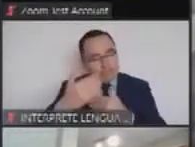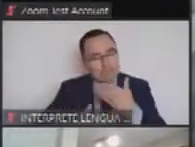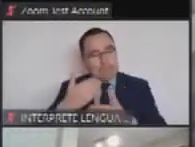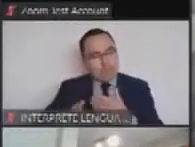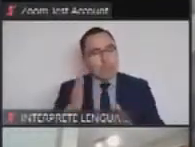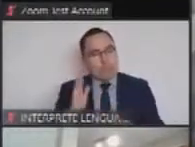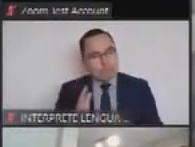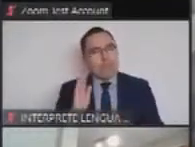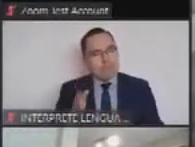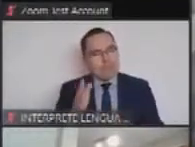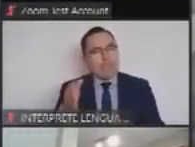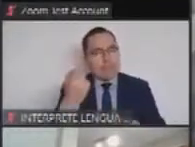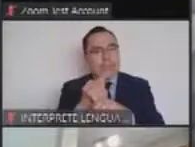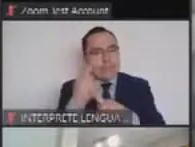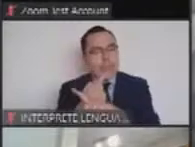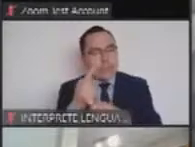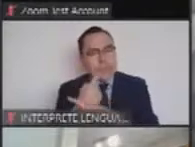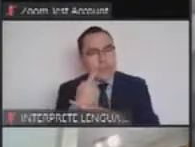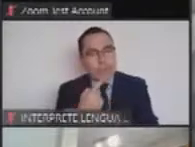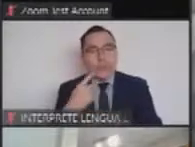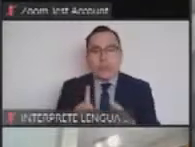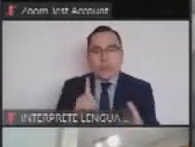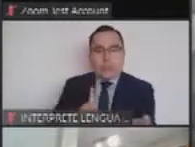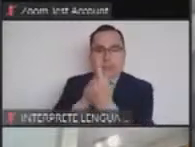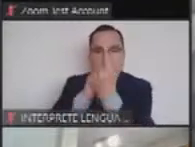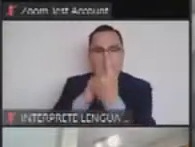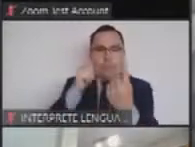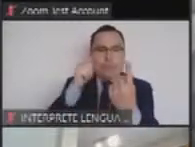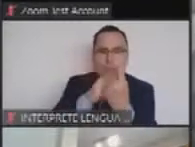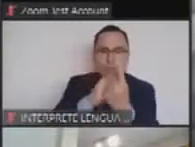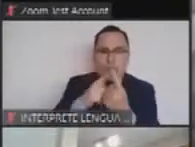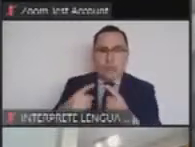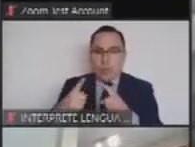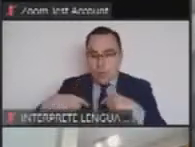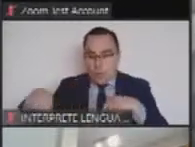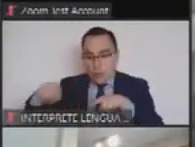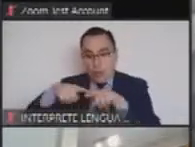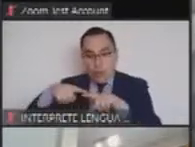un constante conversar entre nuestra institución